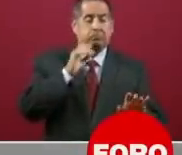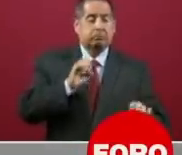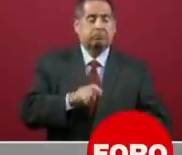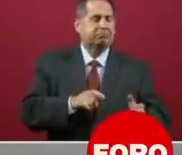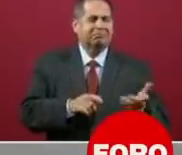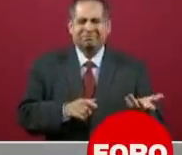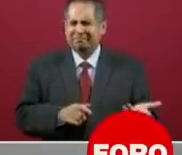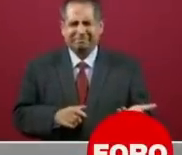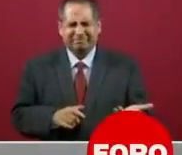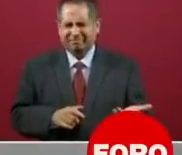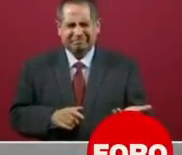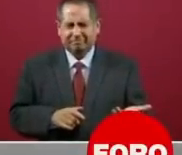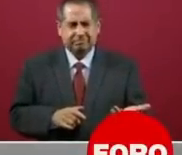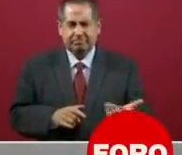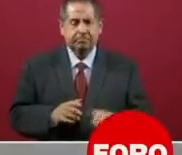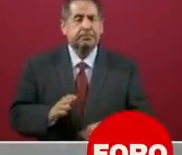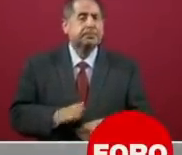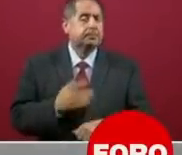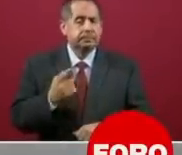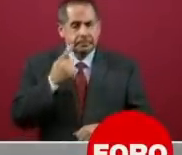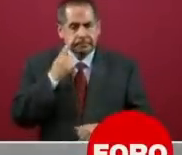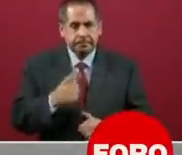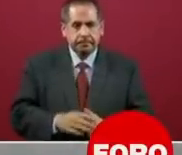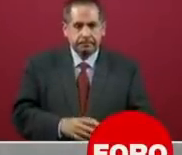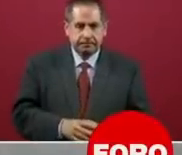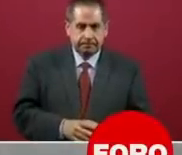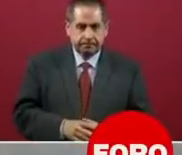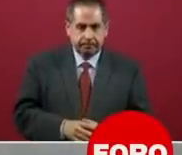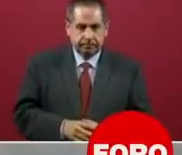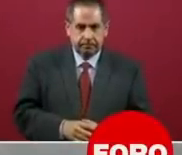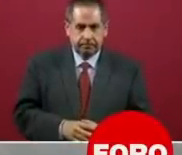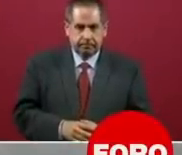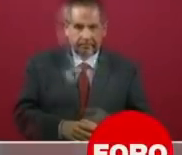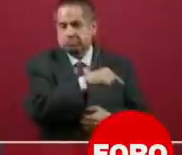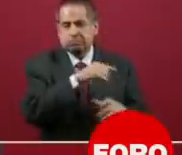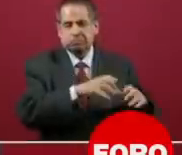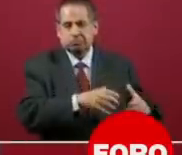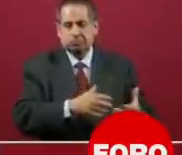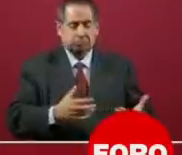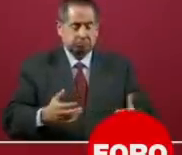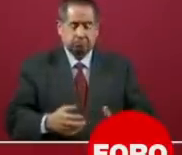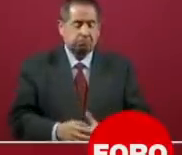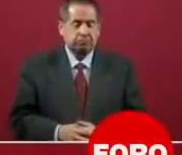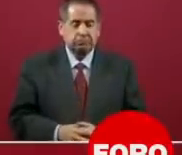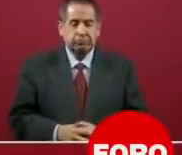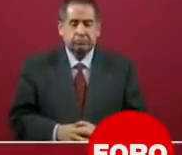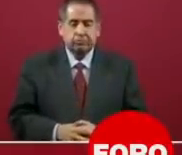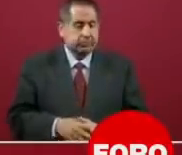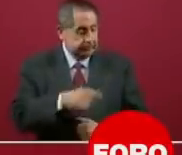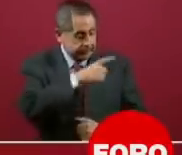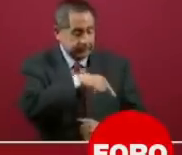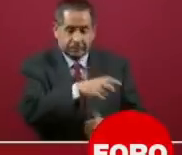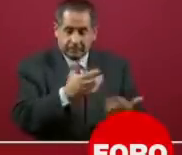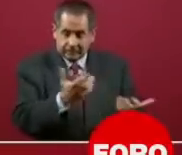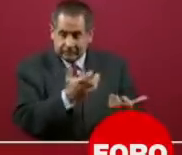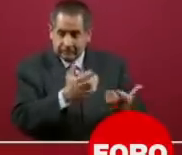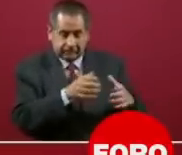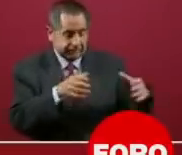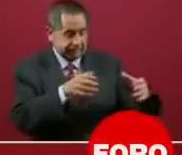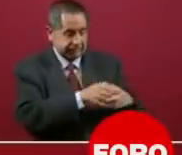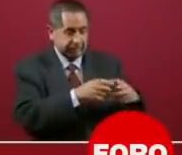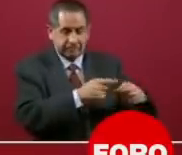de Occidente y TESO, Universidad Jesuita de Guadalajara. Todo lo que ellos hacen,